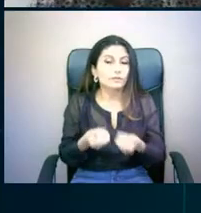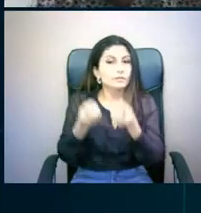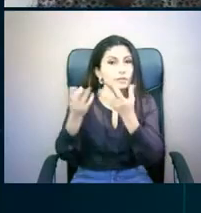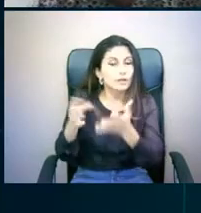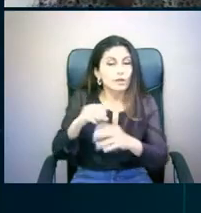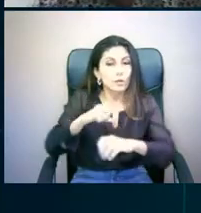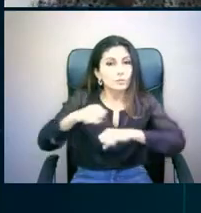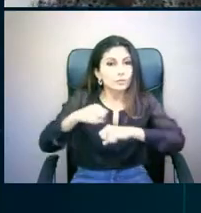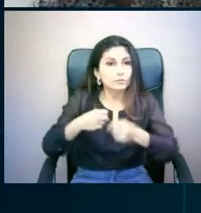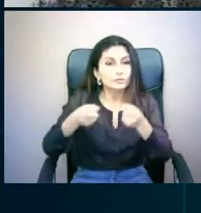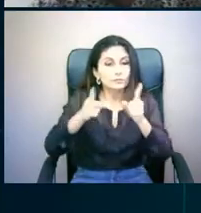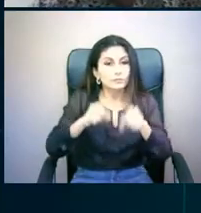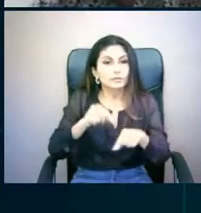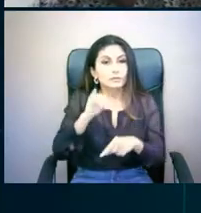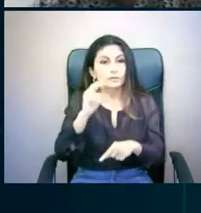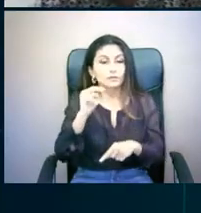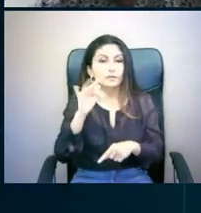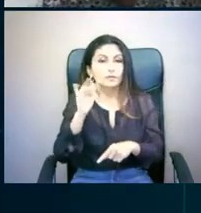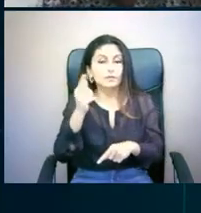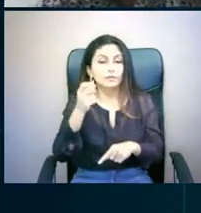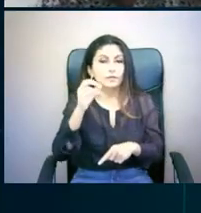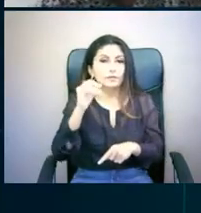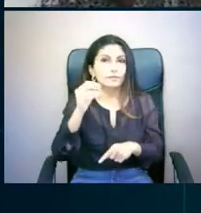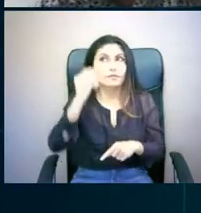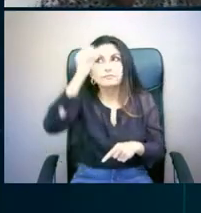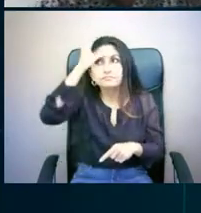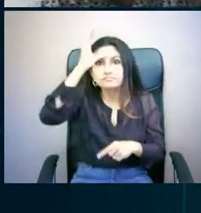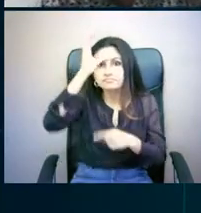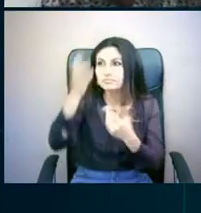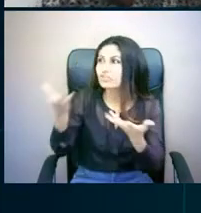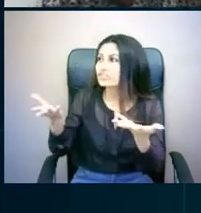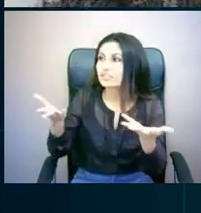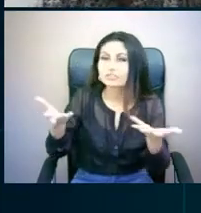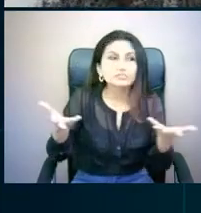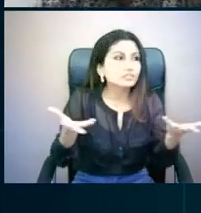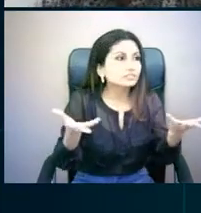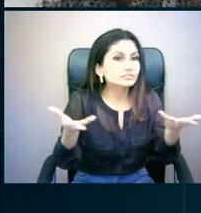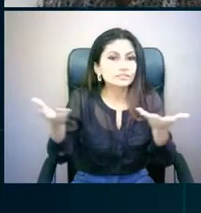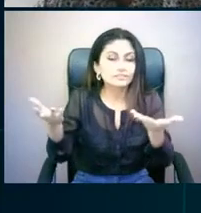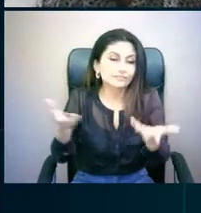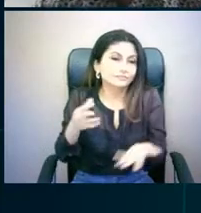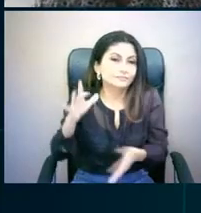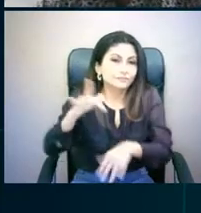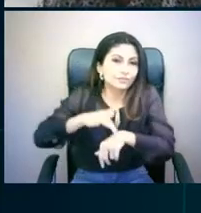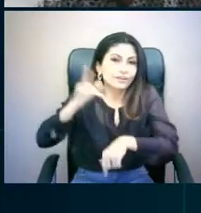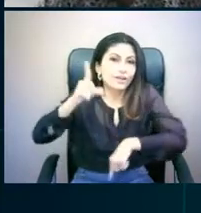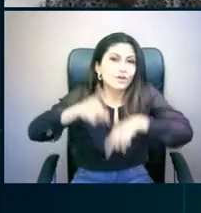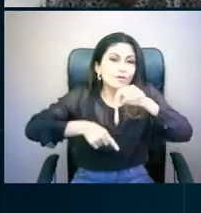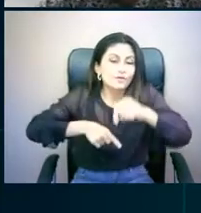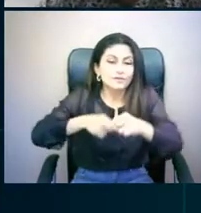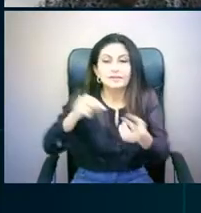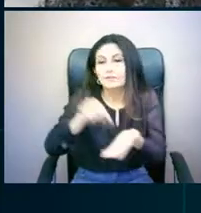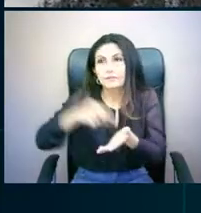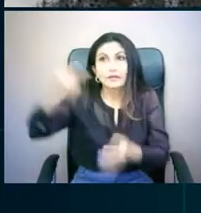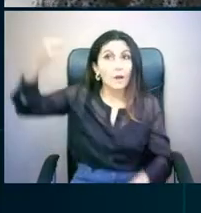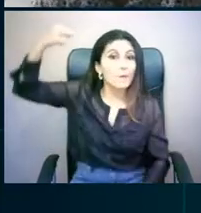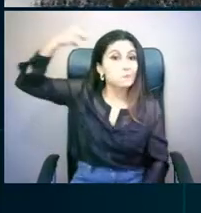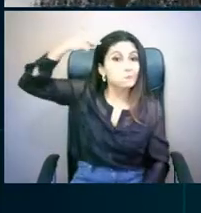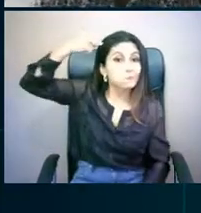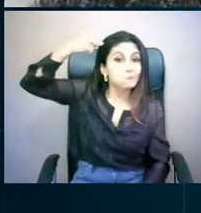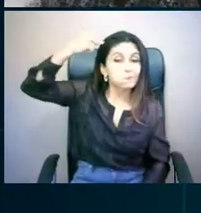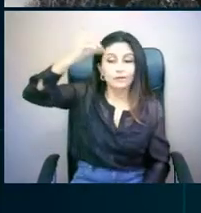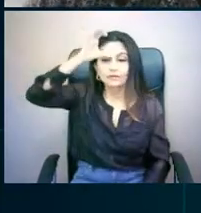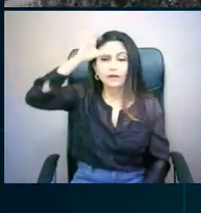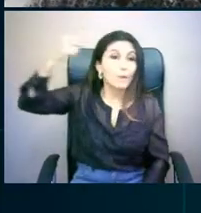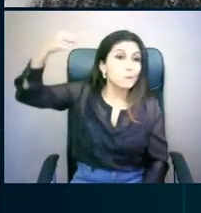un activo intangible y es el conocimiento que se adquiere a través del proyecto. Si digamos, es algo que no hemos sabido de pronto a lo largo de nuestras organizaciones y es que